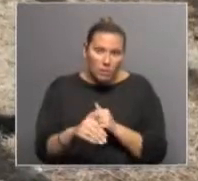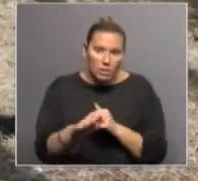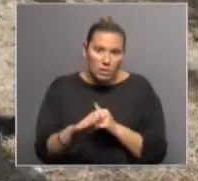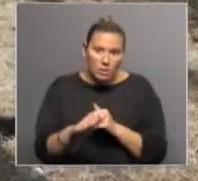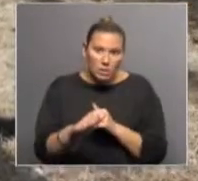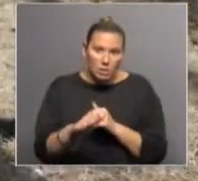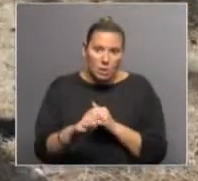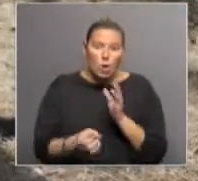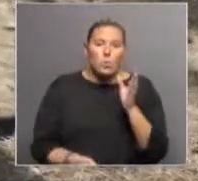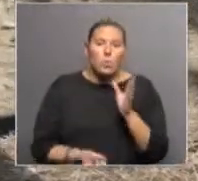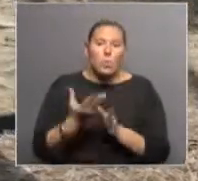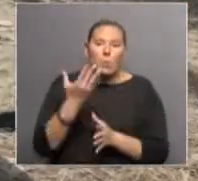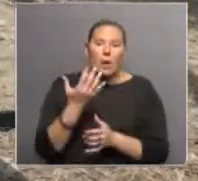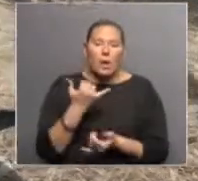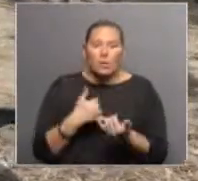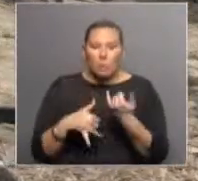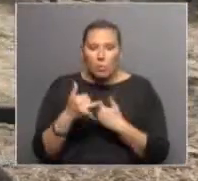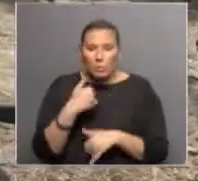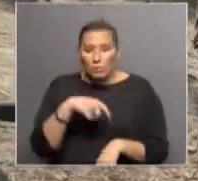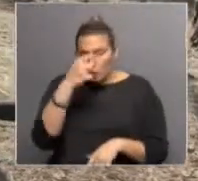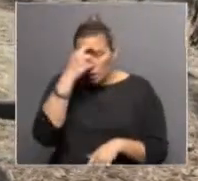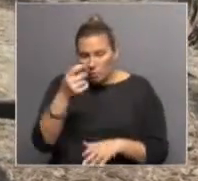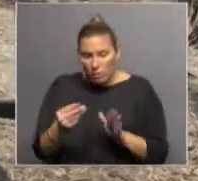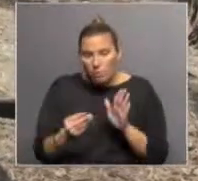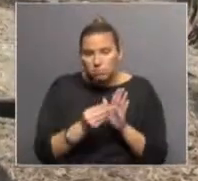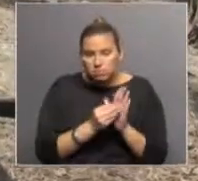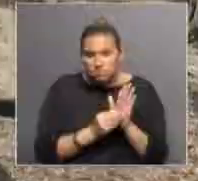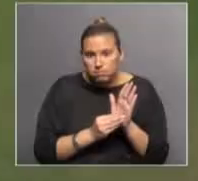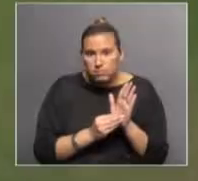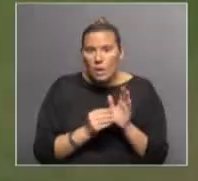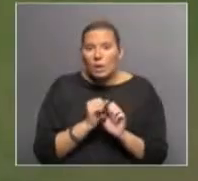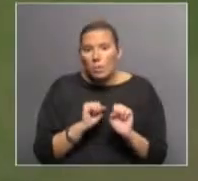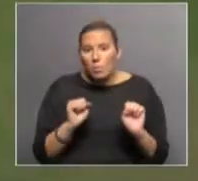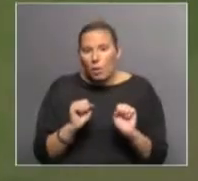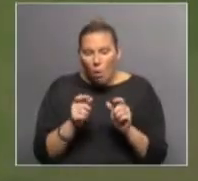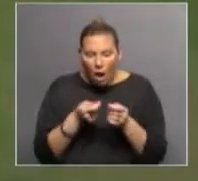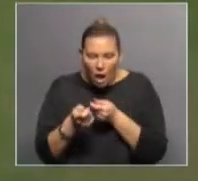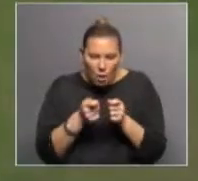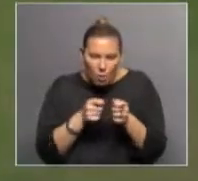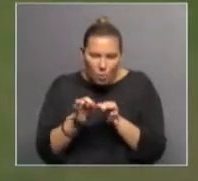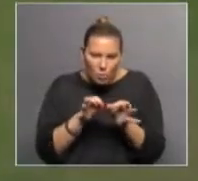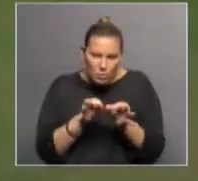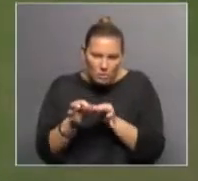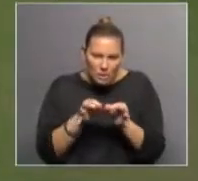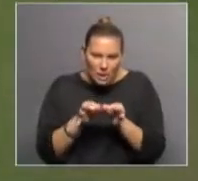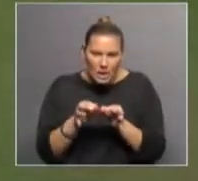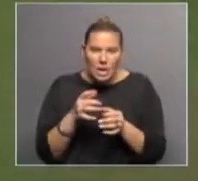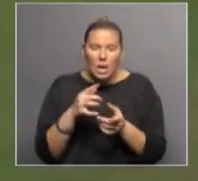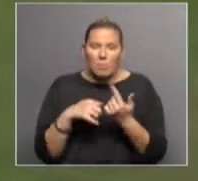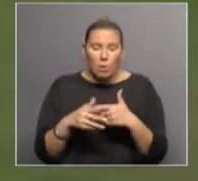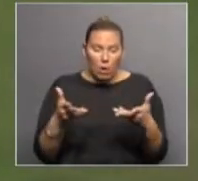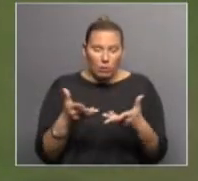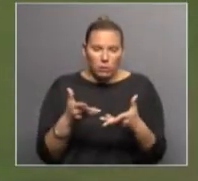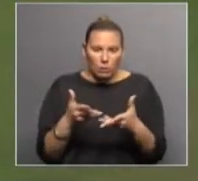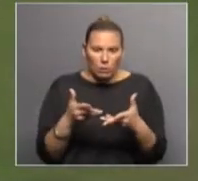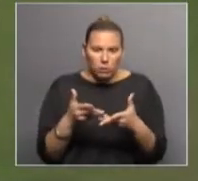nuevos elementos científicos van apareciendo, que nos den elementos para ir ajustando. Pero por el elemento, a la fecha no